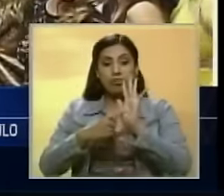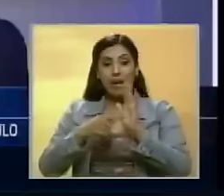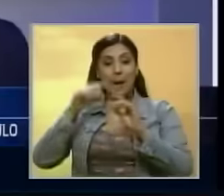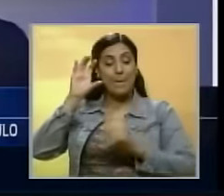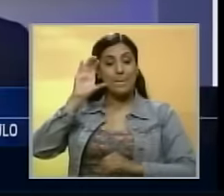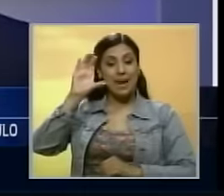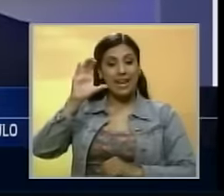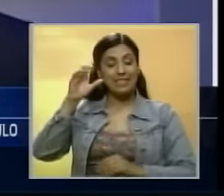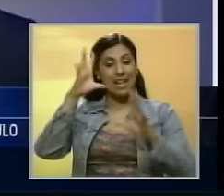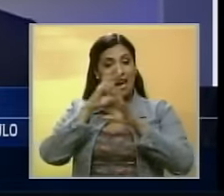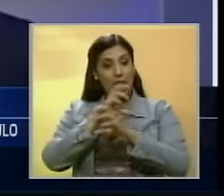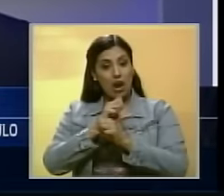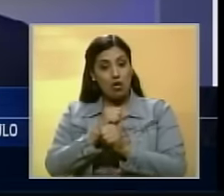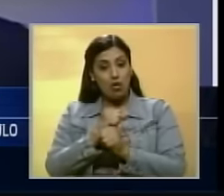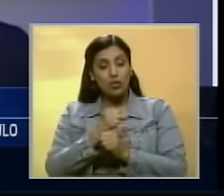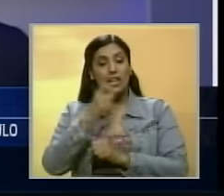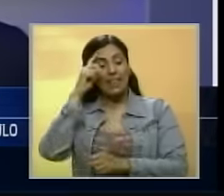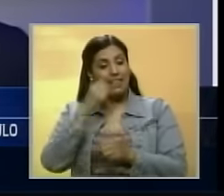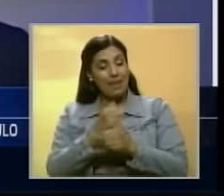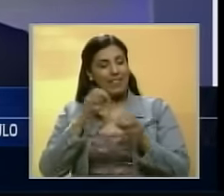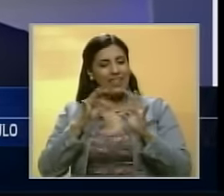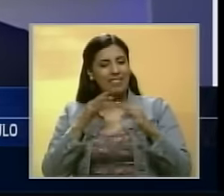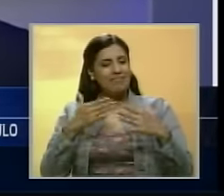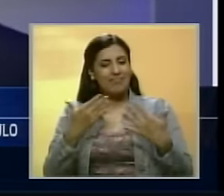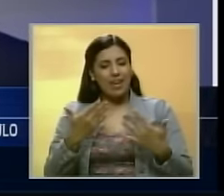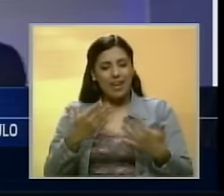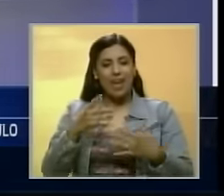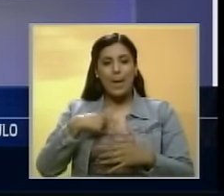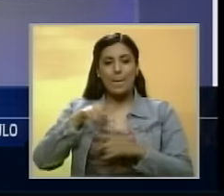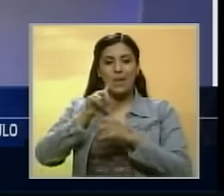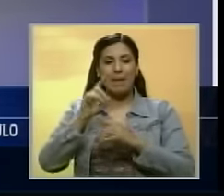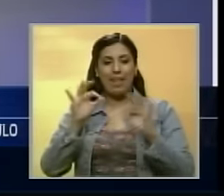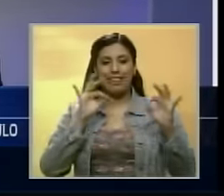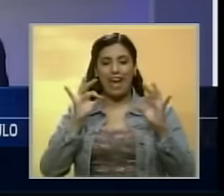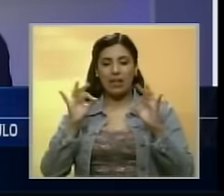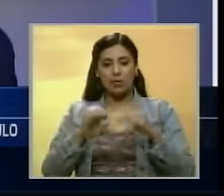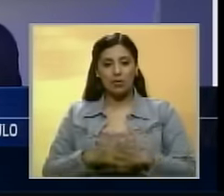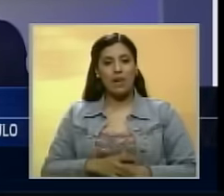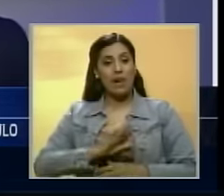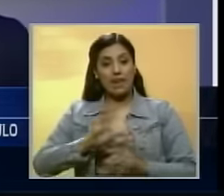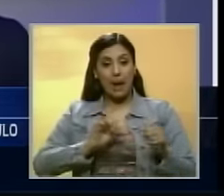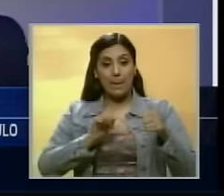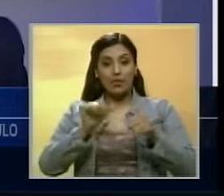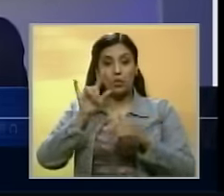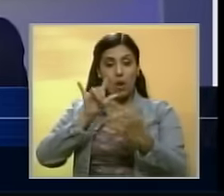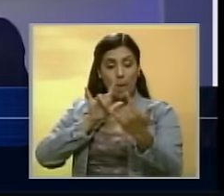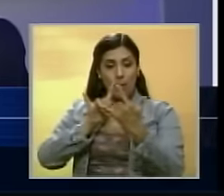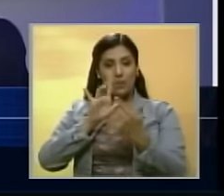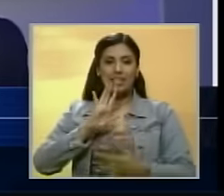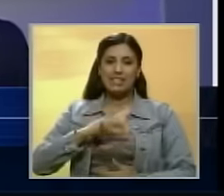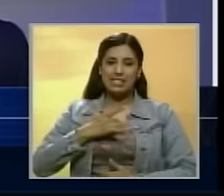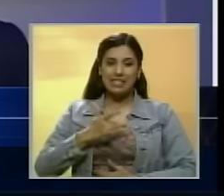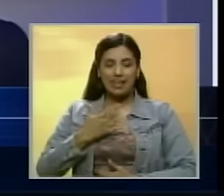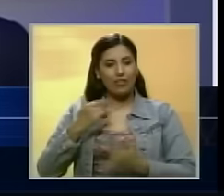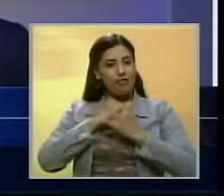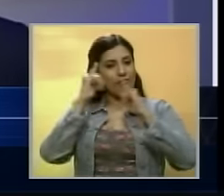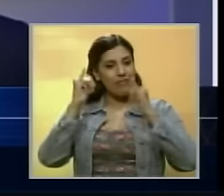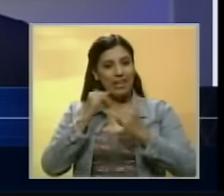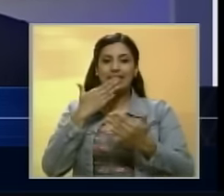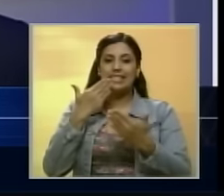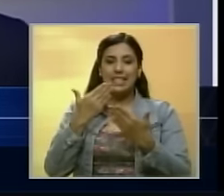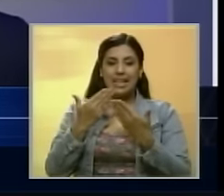país en horario estelar e interpretar el tema principal de la novela Ya se estrenó entre tomor y mi amor y me siento bueno feliz